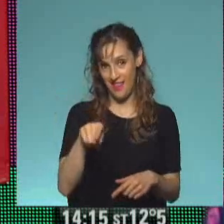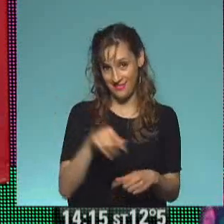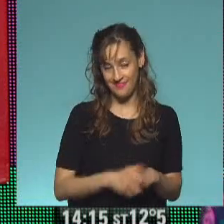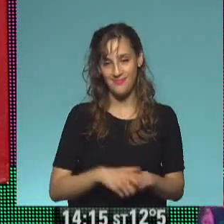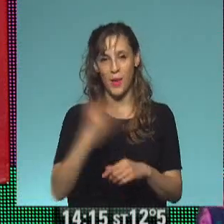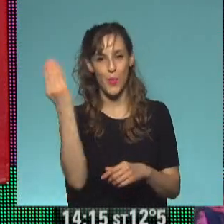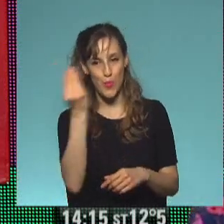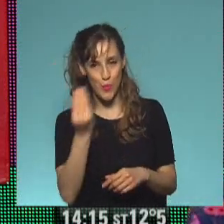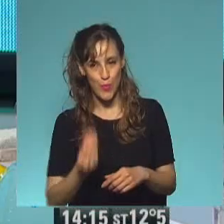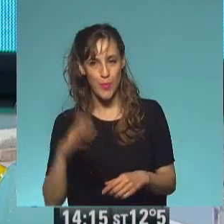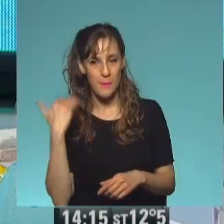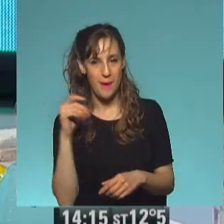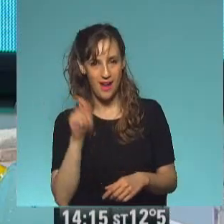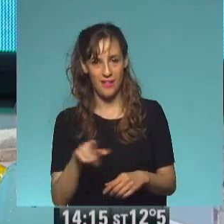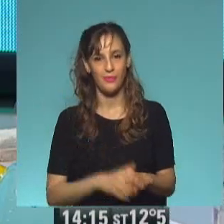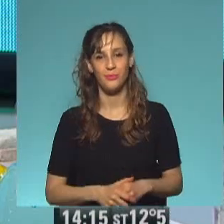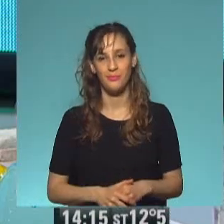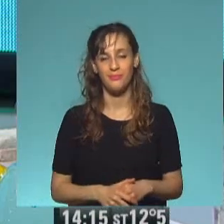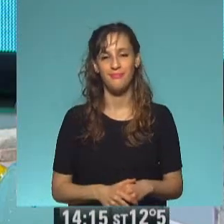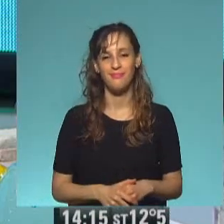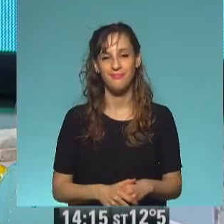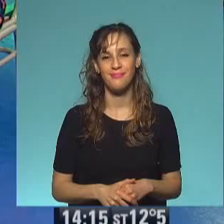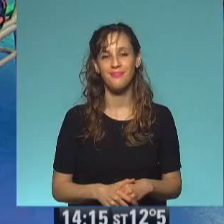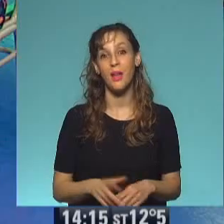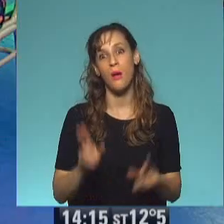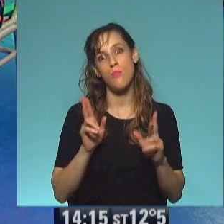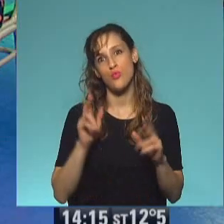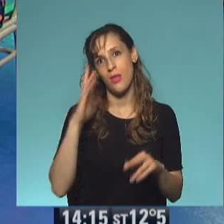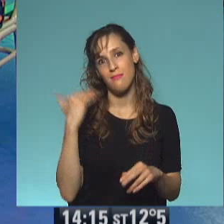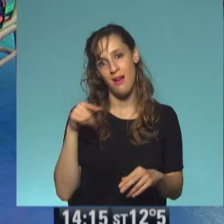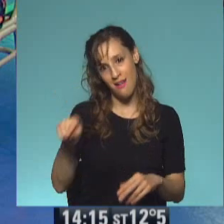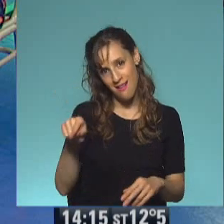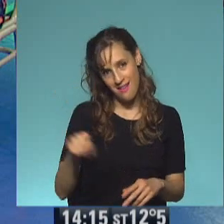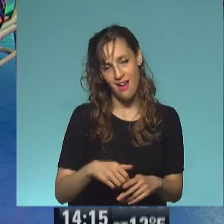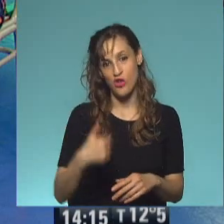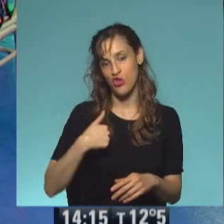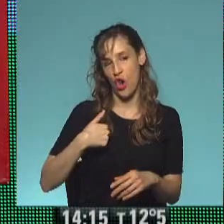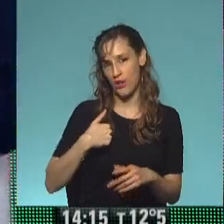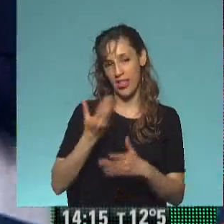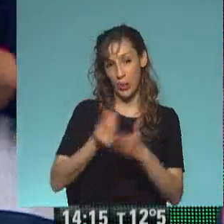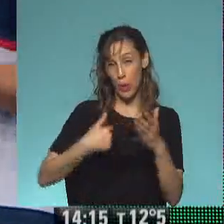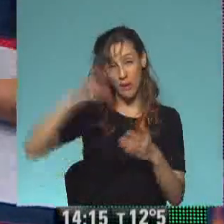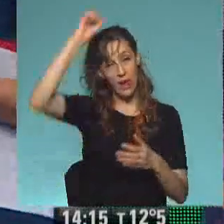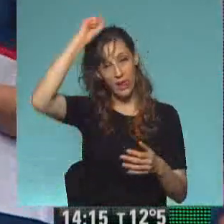Ahí va. Ahí menos mal que no me lo guardé yo en la cabeza. Se hizo el 7. Se guardó el 7 en la